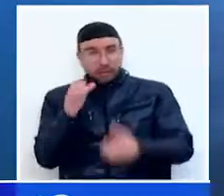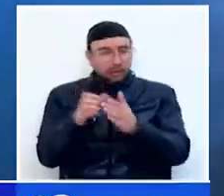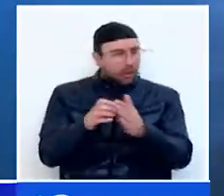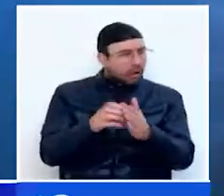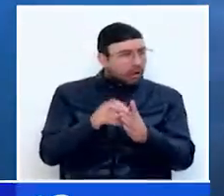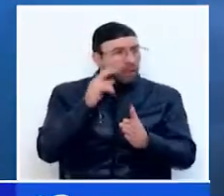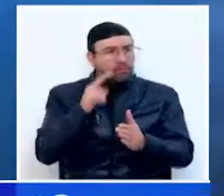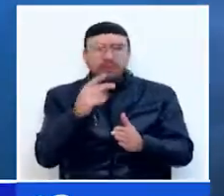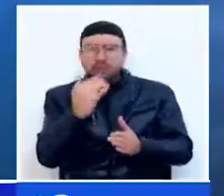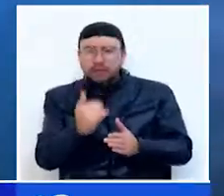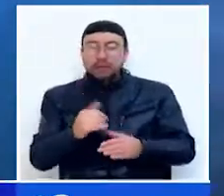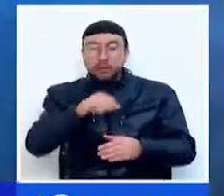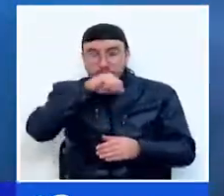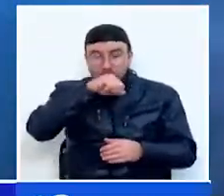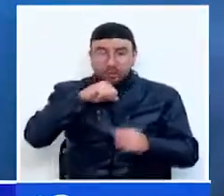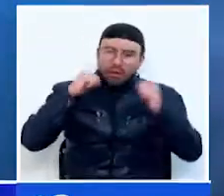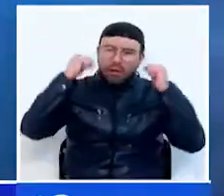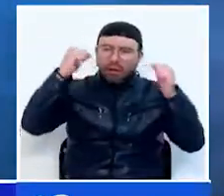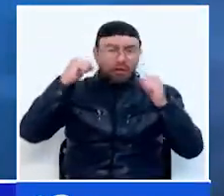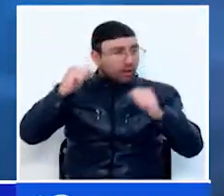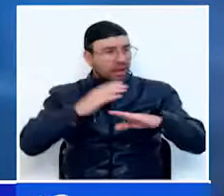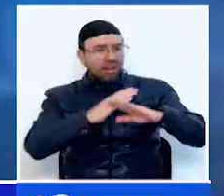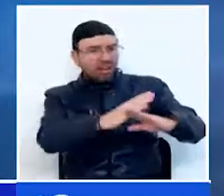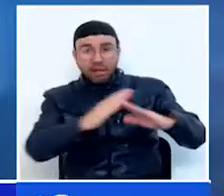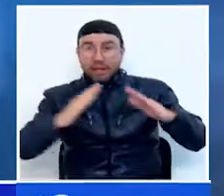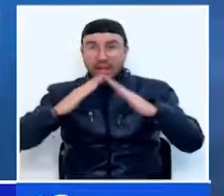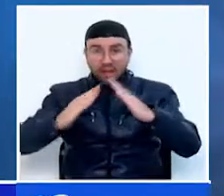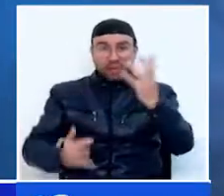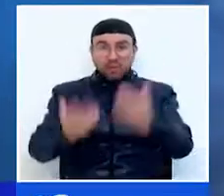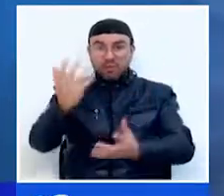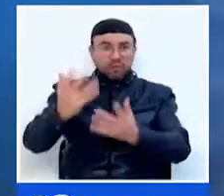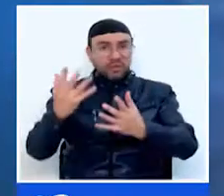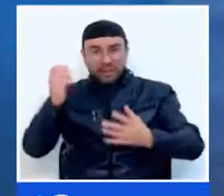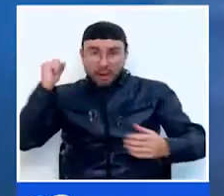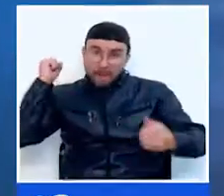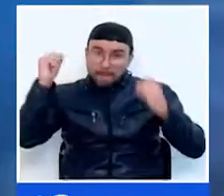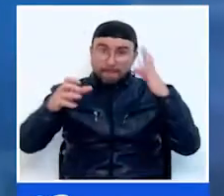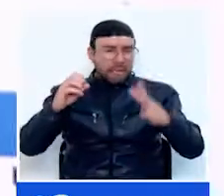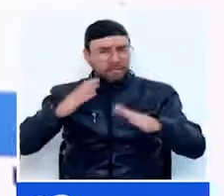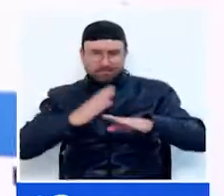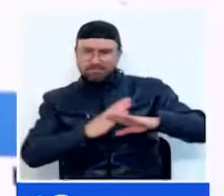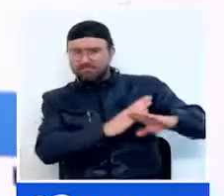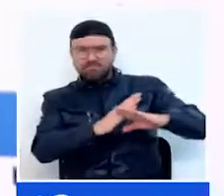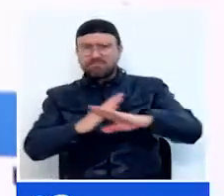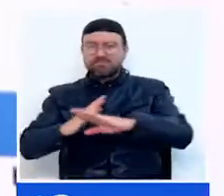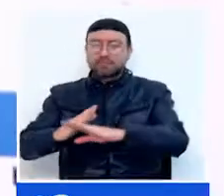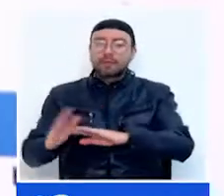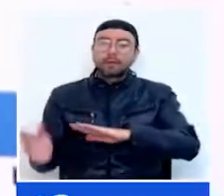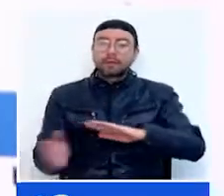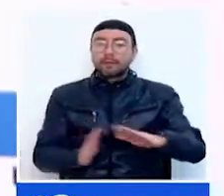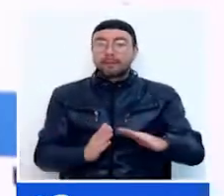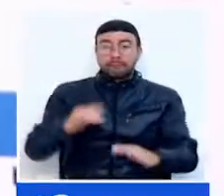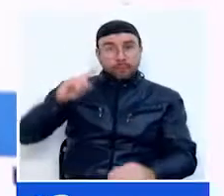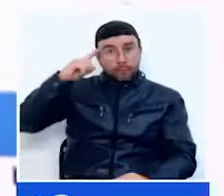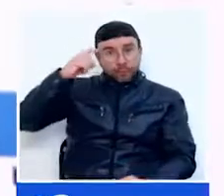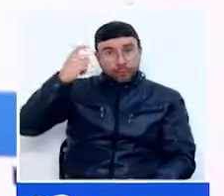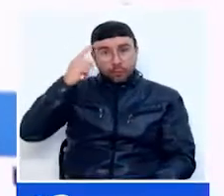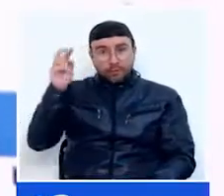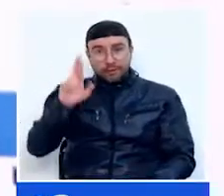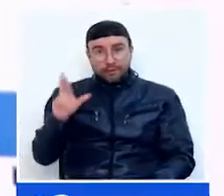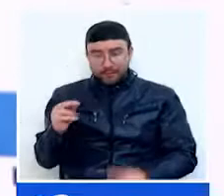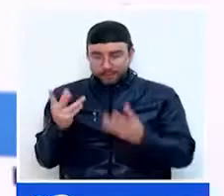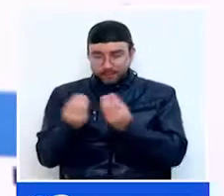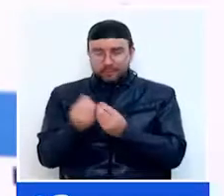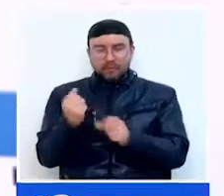la actuación de los hinchas al evitar la toma del CAI que estaba siendo atacado con piedra. El gobernador de Risaralda y su equipo de